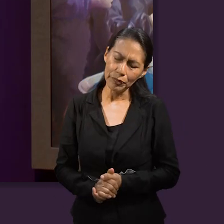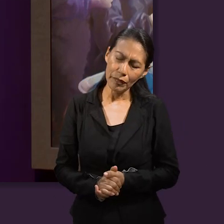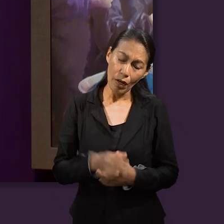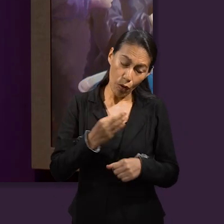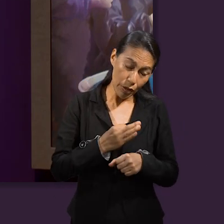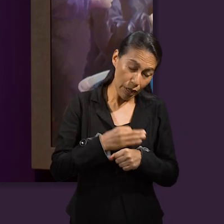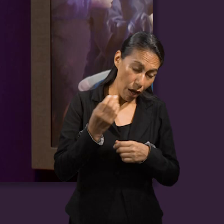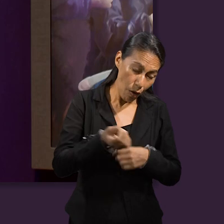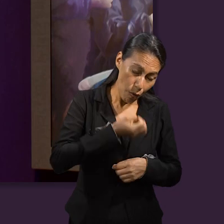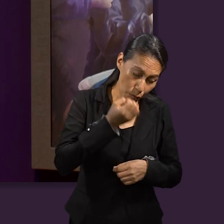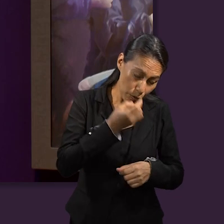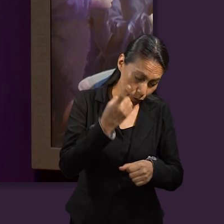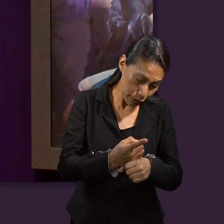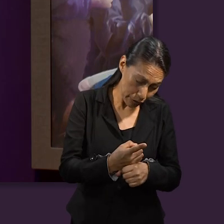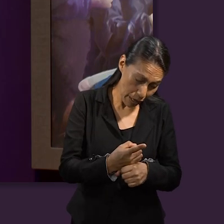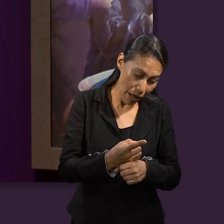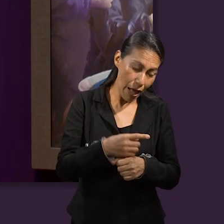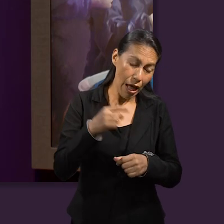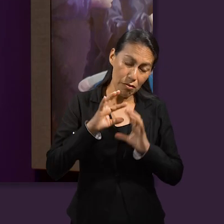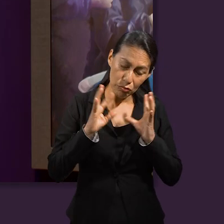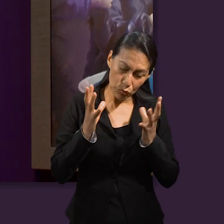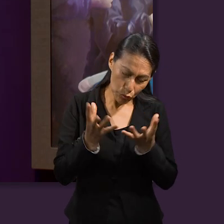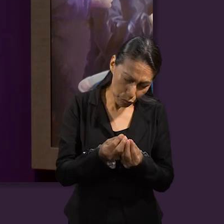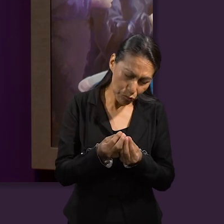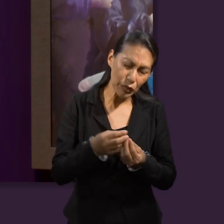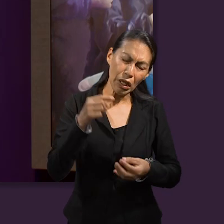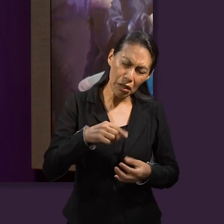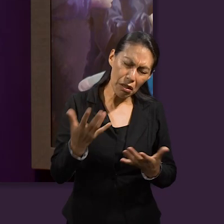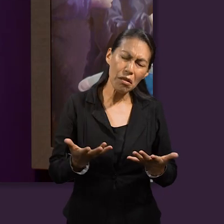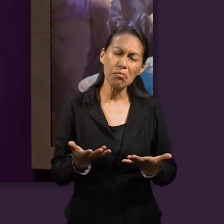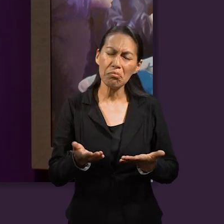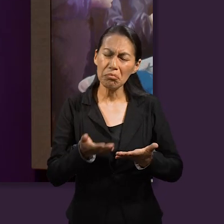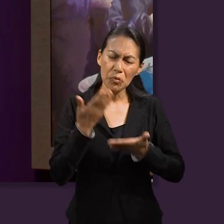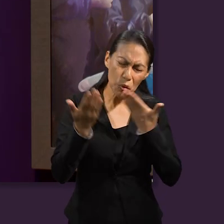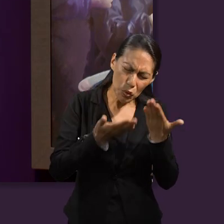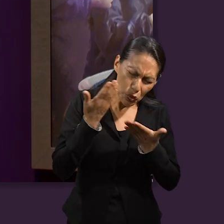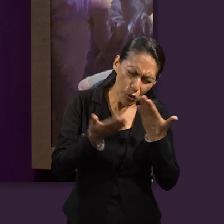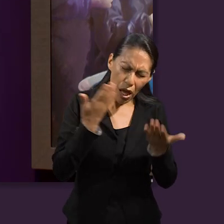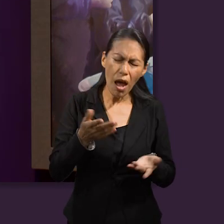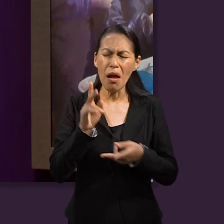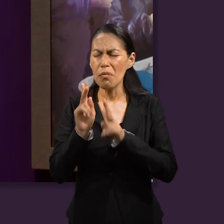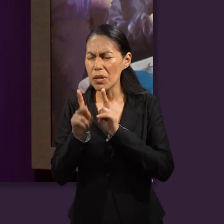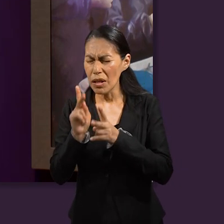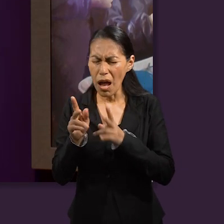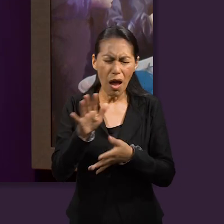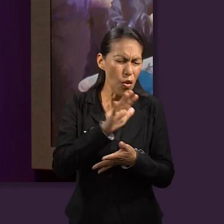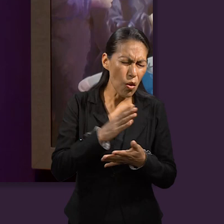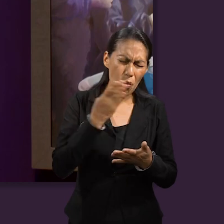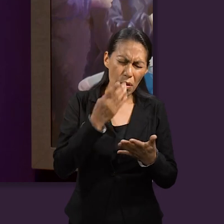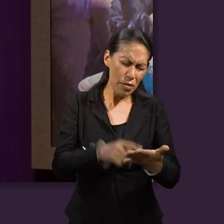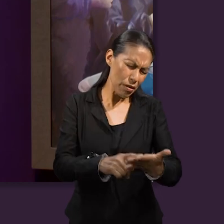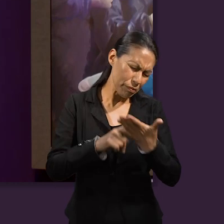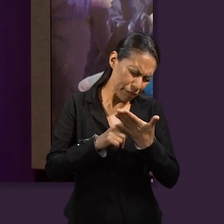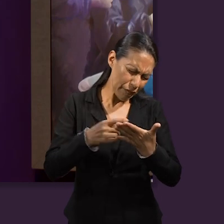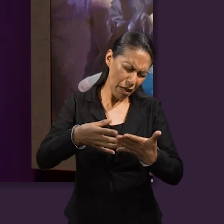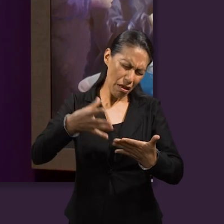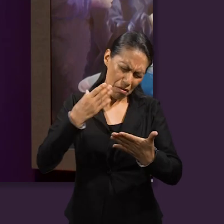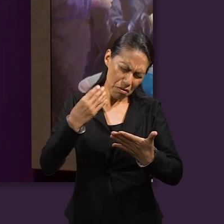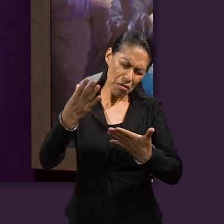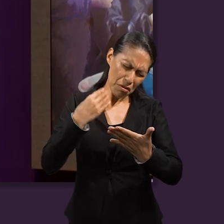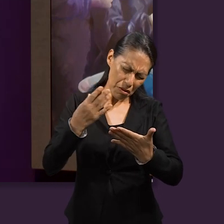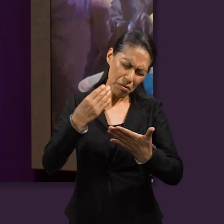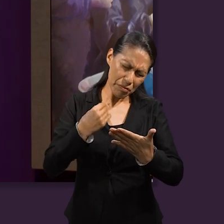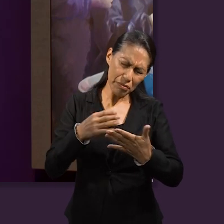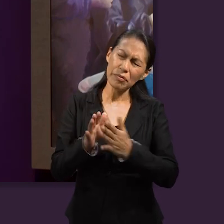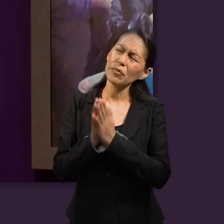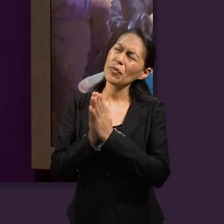gracias te damos por esta oportunidad que nos da de estar aquí reunidos para poder comer conversar más sobre las hermosas enseñanzas